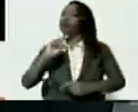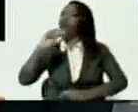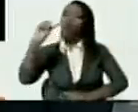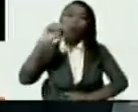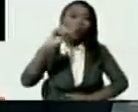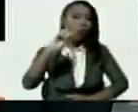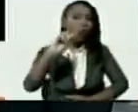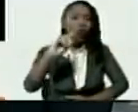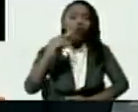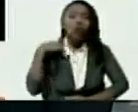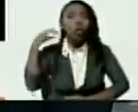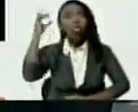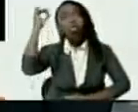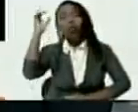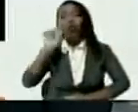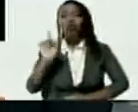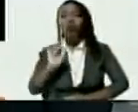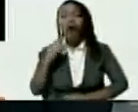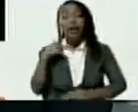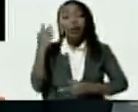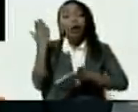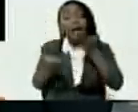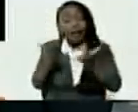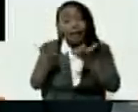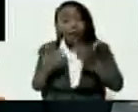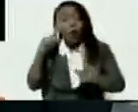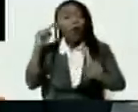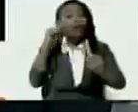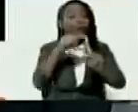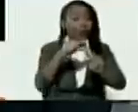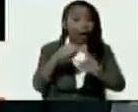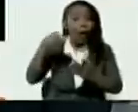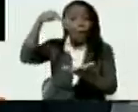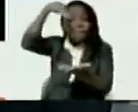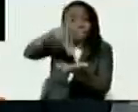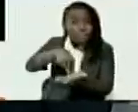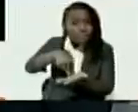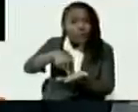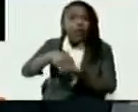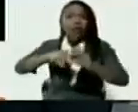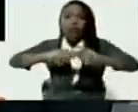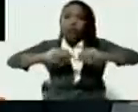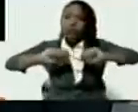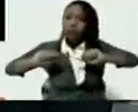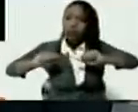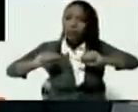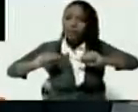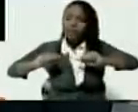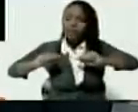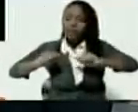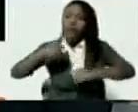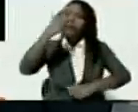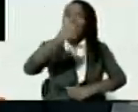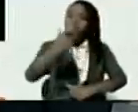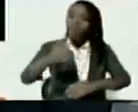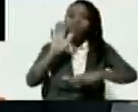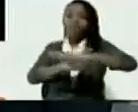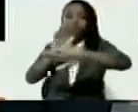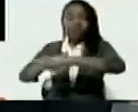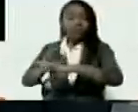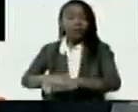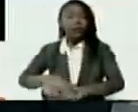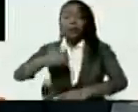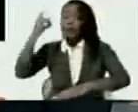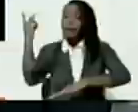abordemos esto con serenidad y equilibrio, pero con objetividad y los pies sobre la tierra. compatriotas, anuncios catastróficos